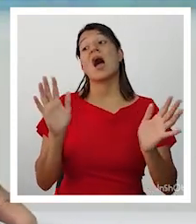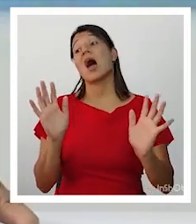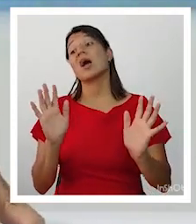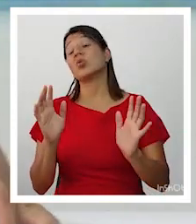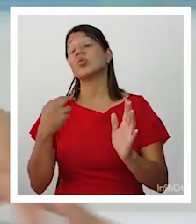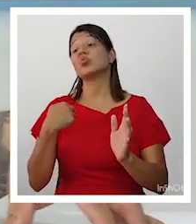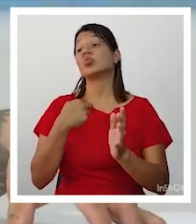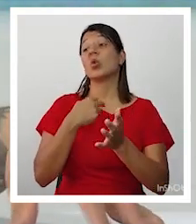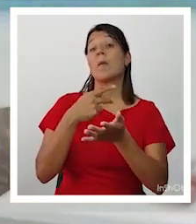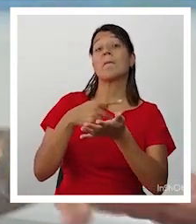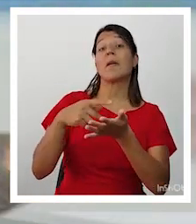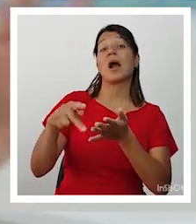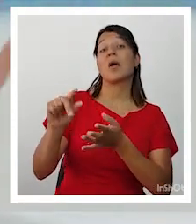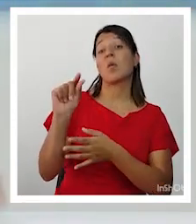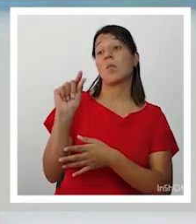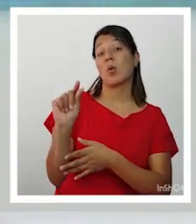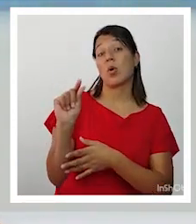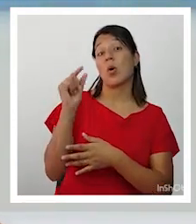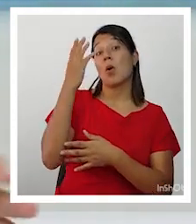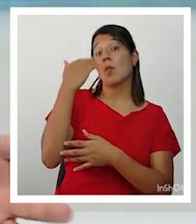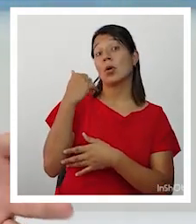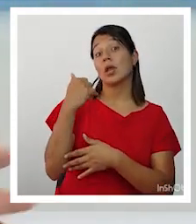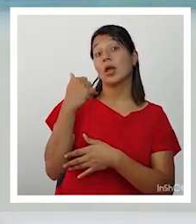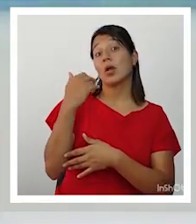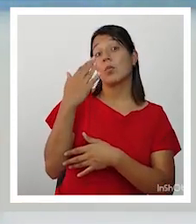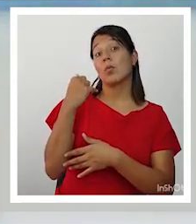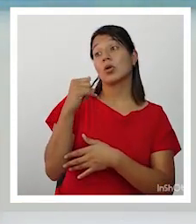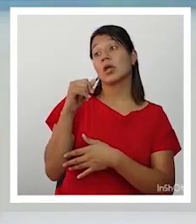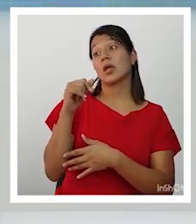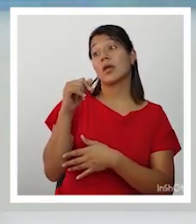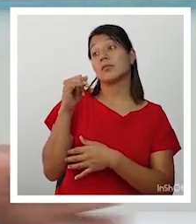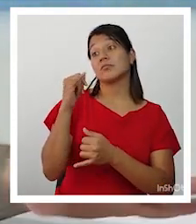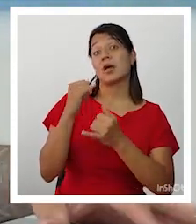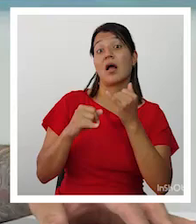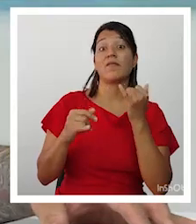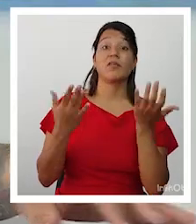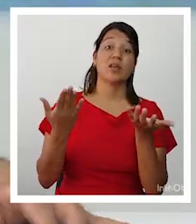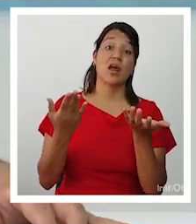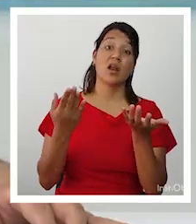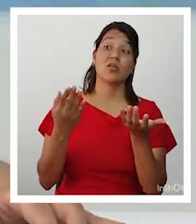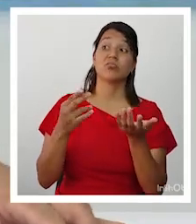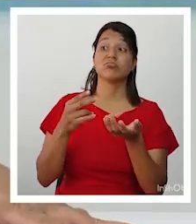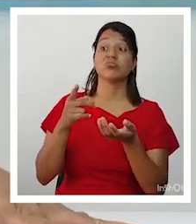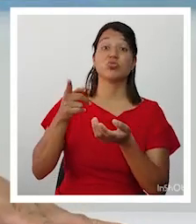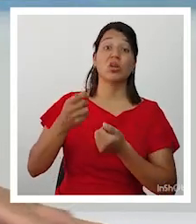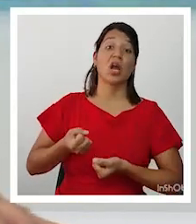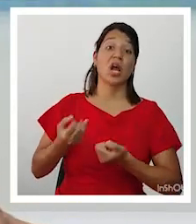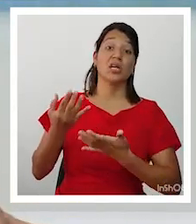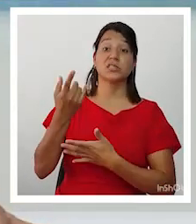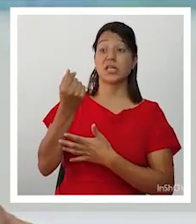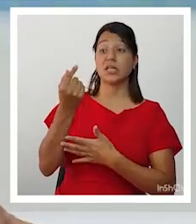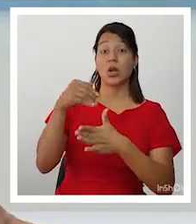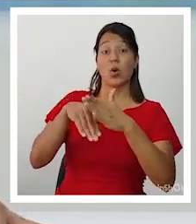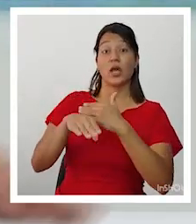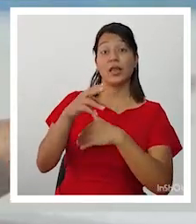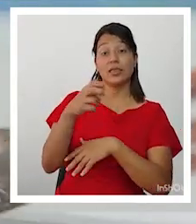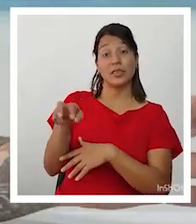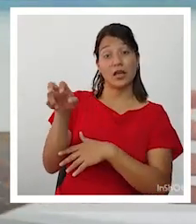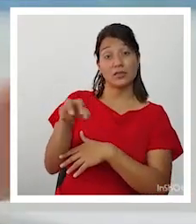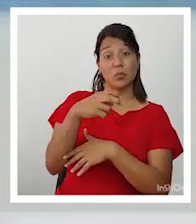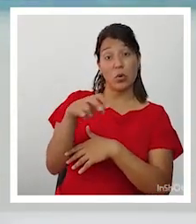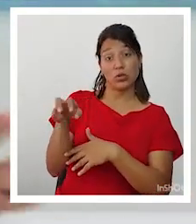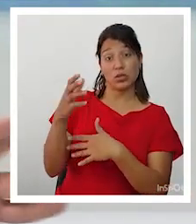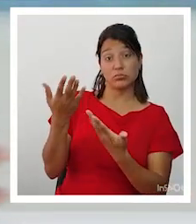pagar va a ser muy poco porque prácticamente que lo vas a terminar gastando en transporte, ¿verdad? Entonces,